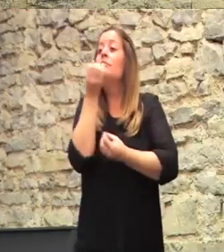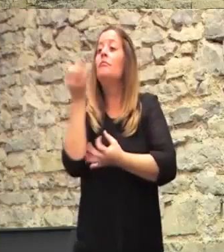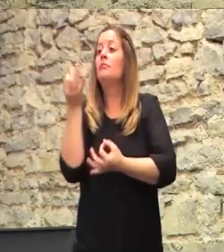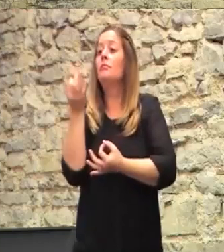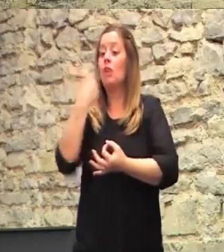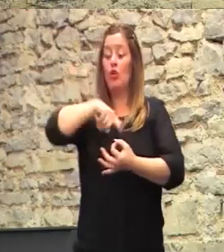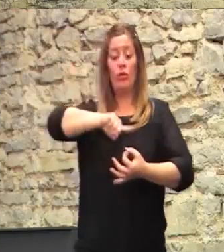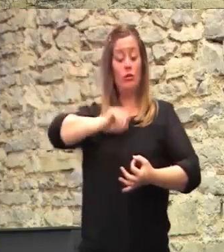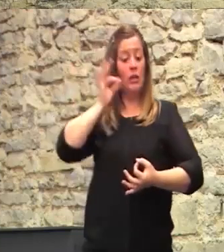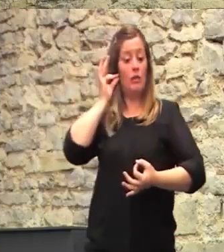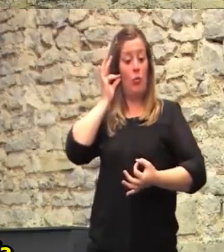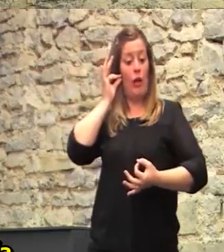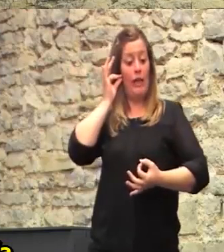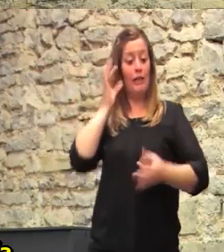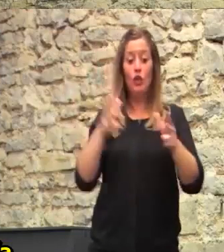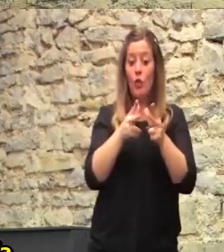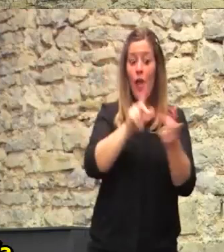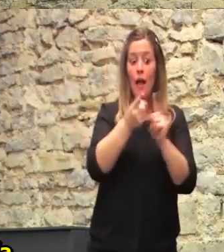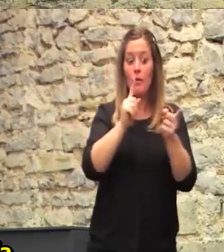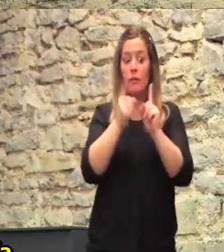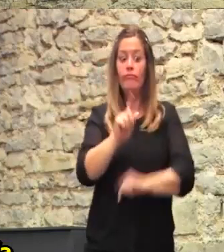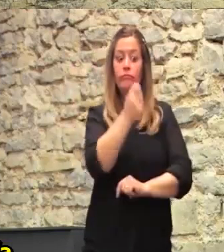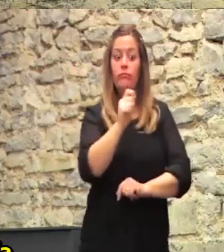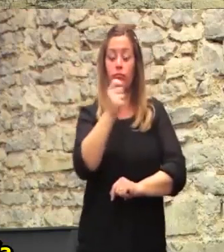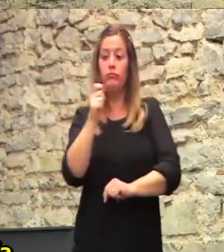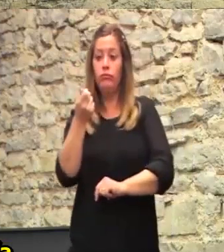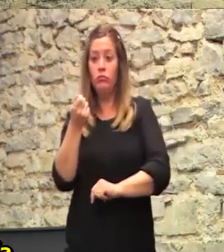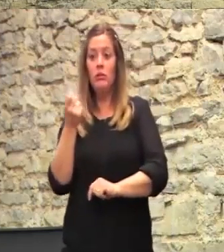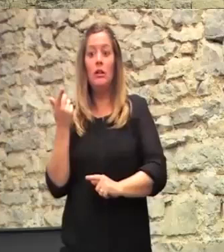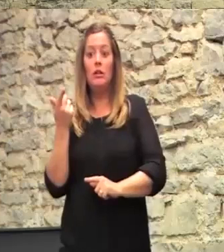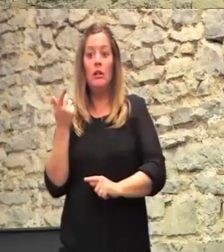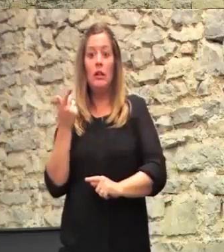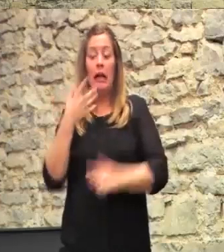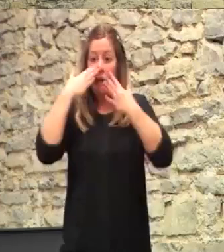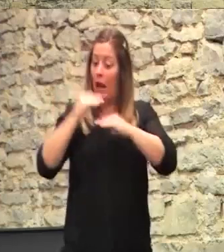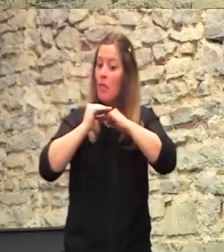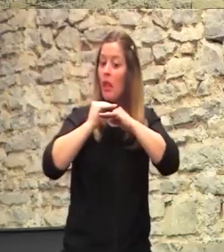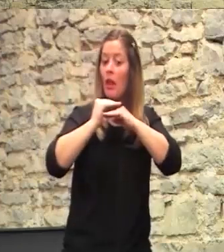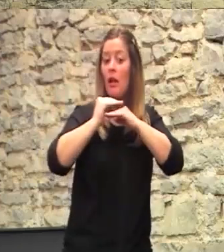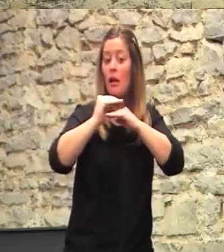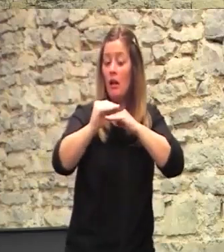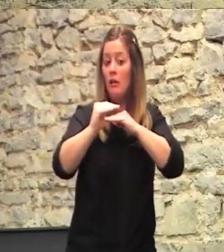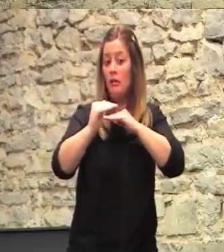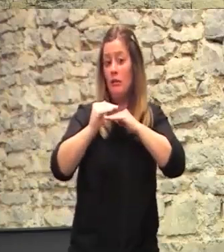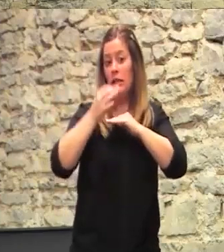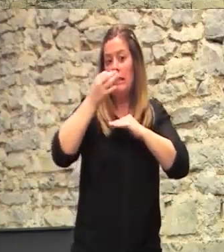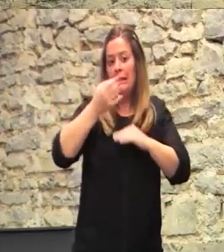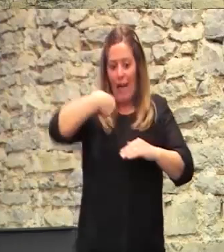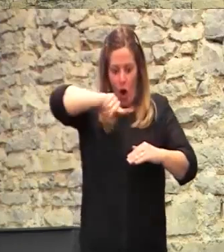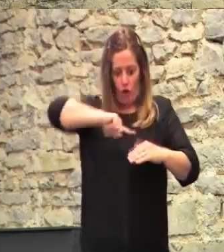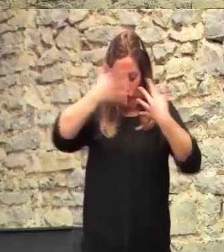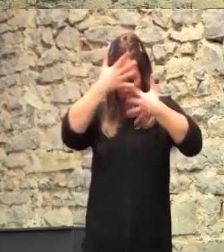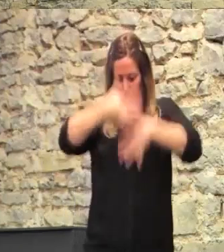vamos conquistando las mujeres en lo social sólo podremos sostenerlos en el día a día si verdaderamente se legitiman en nuestra subjetividad